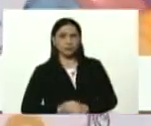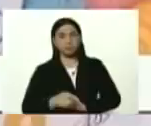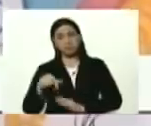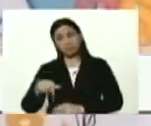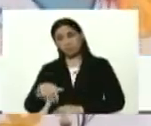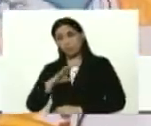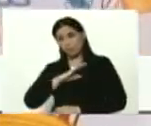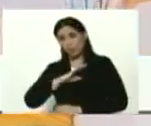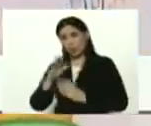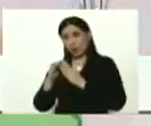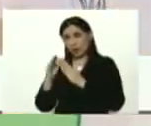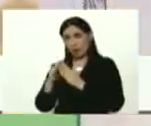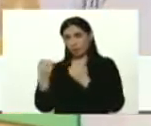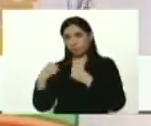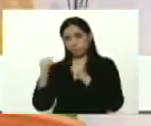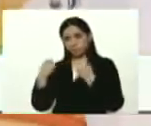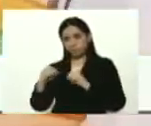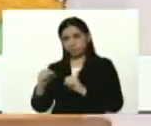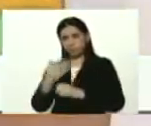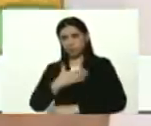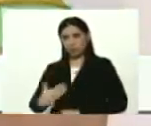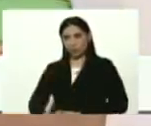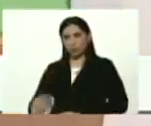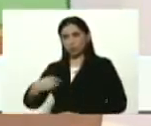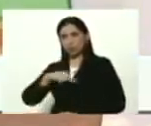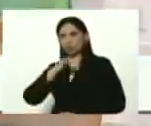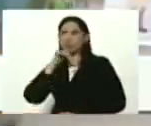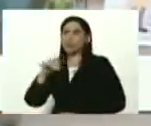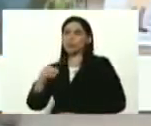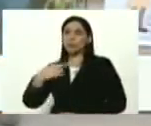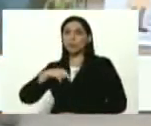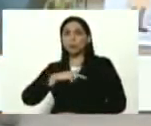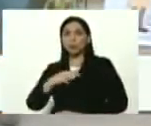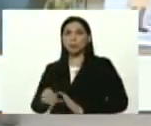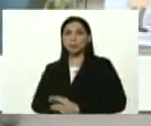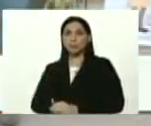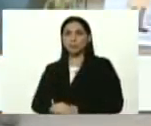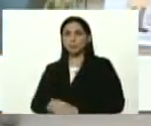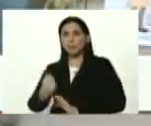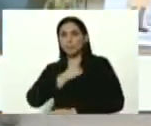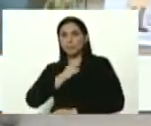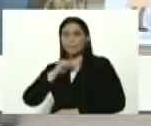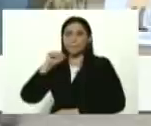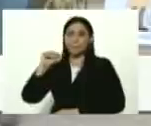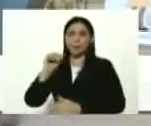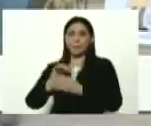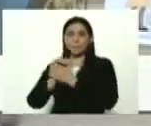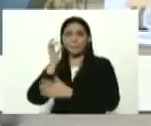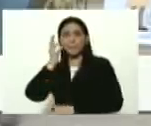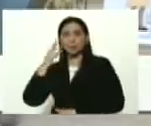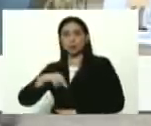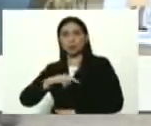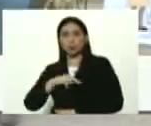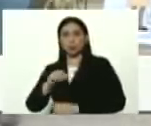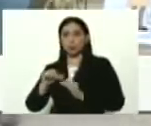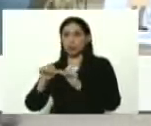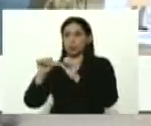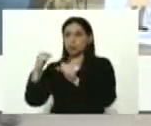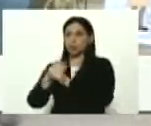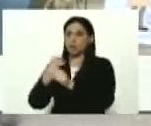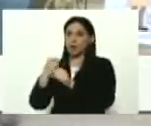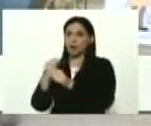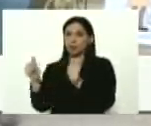hogar terapéutico, presidente, le informamos que nuestros camaradas y compañeras, hemos seguido trabajando